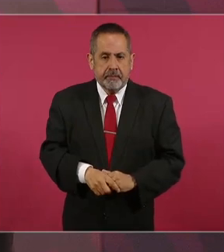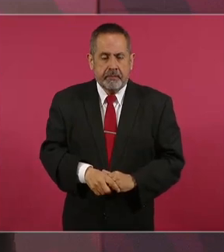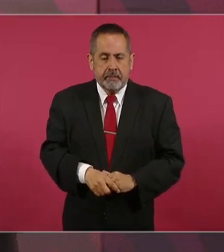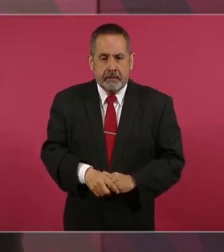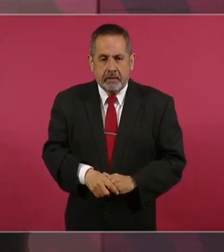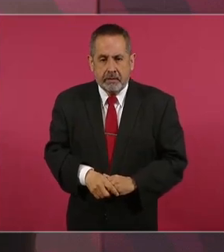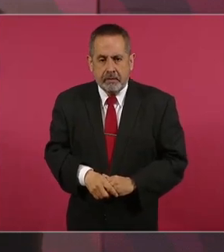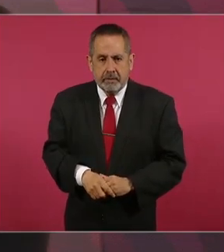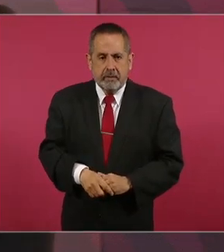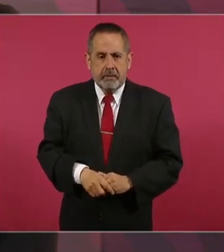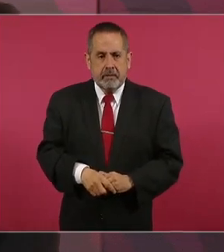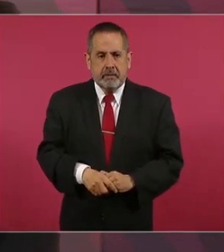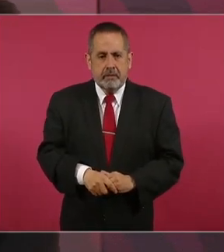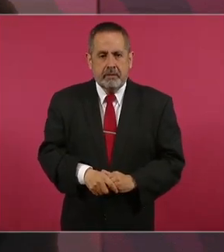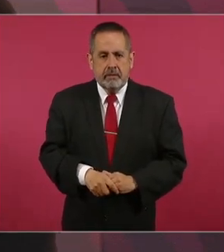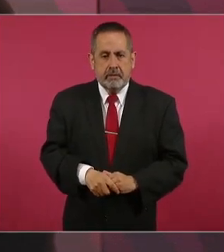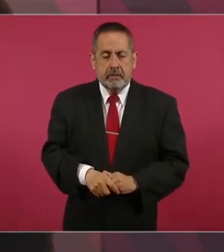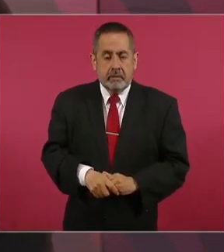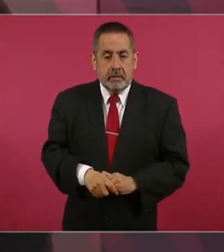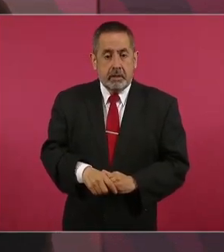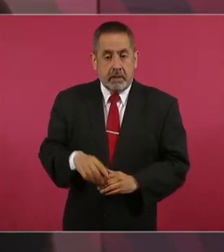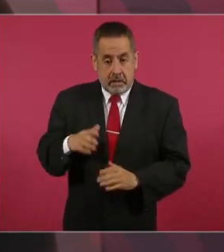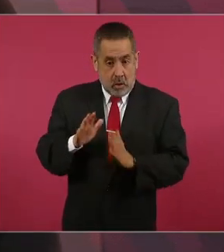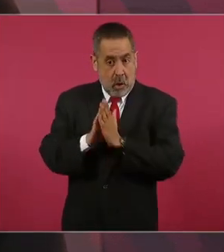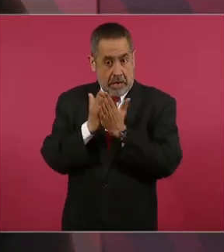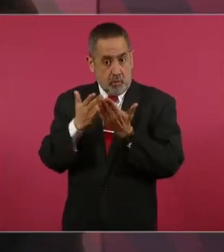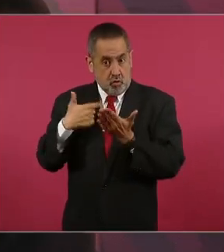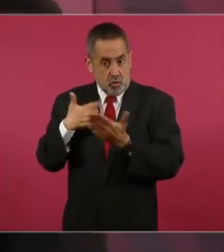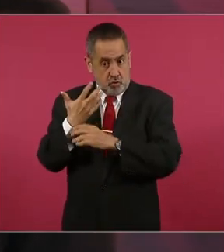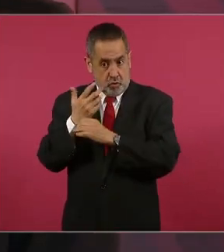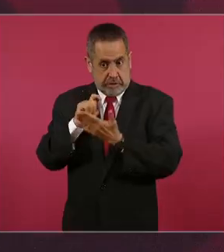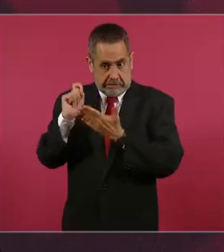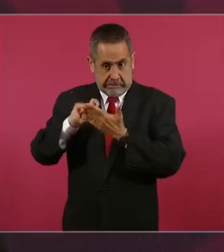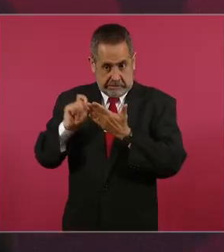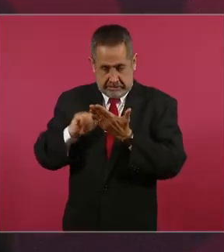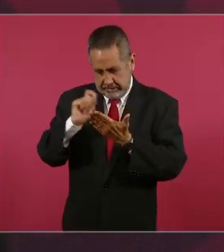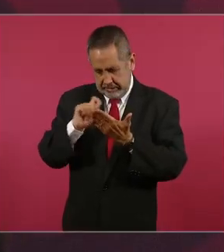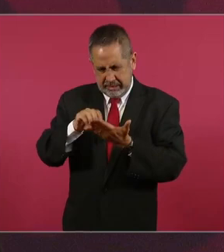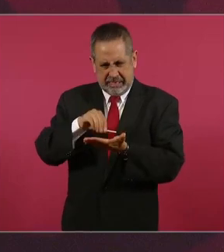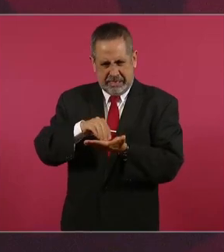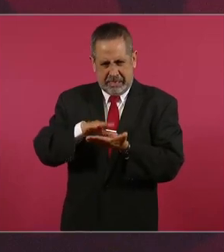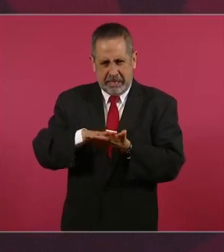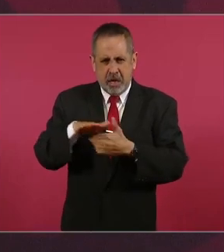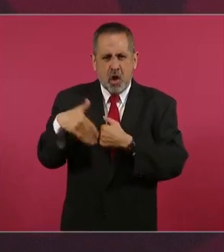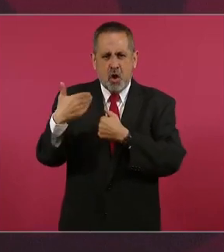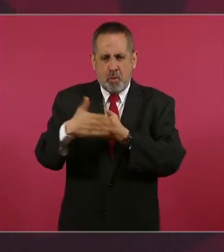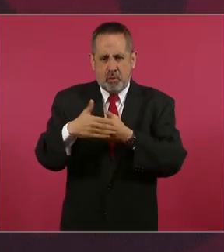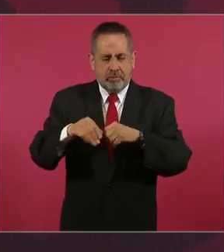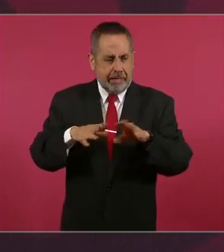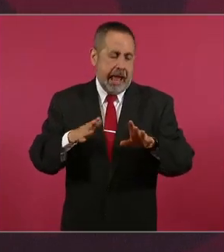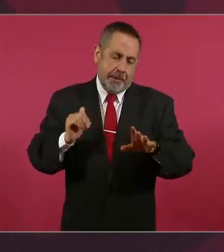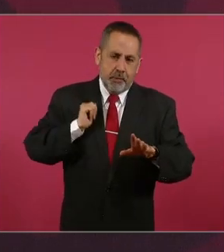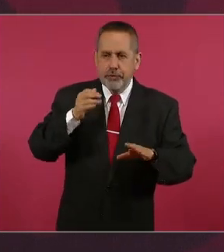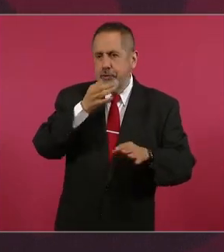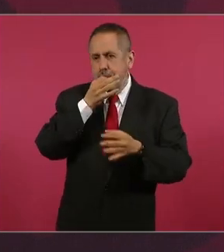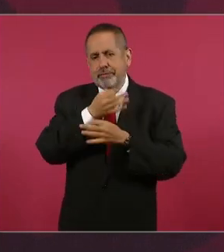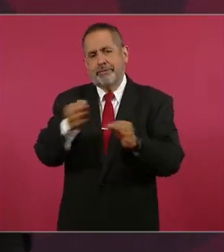Y el libro que estoy escribiendo, que ya va a salir, aprovecho, ¿no?, para